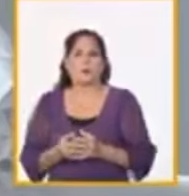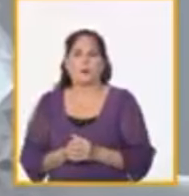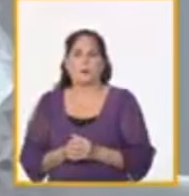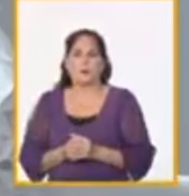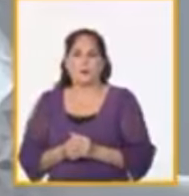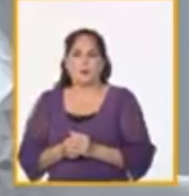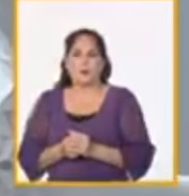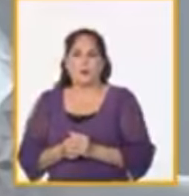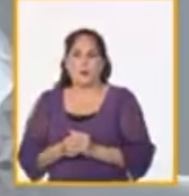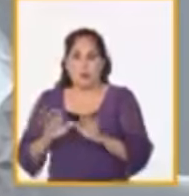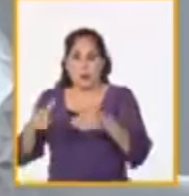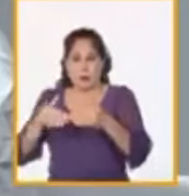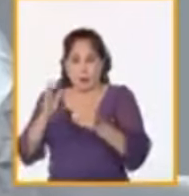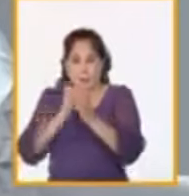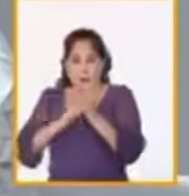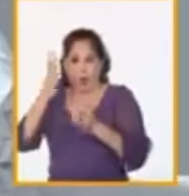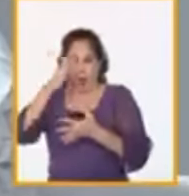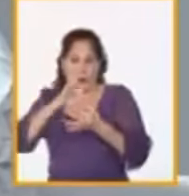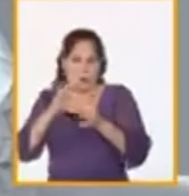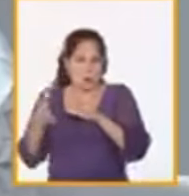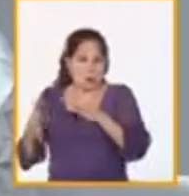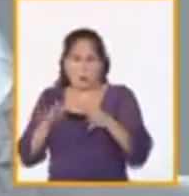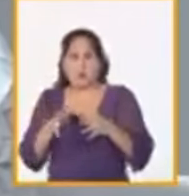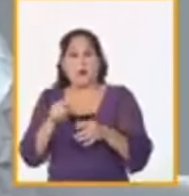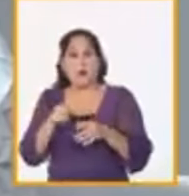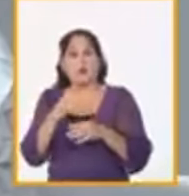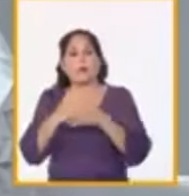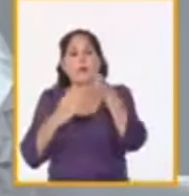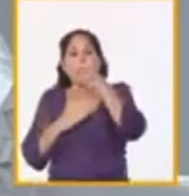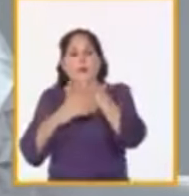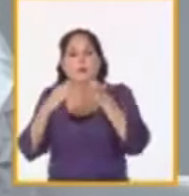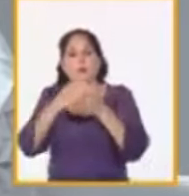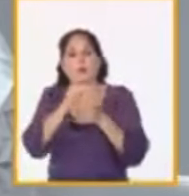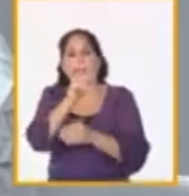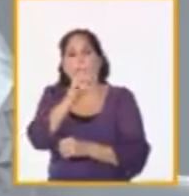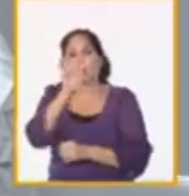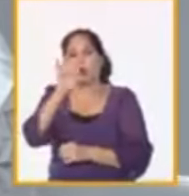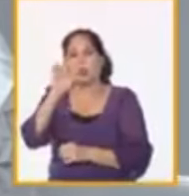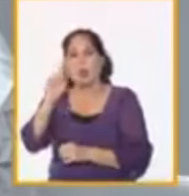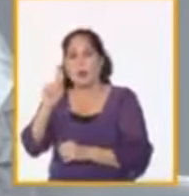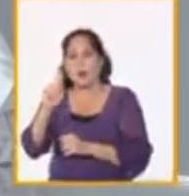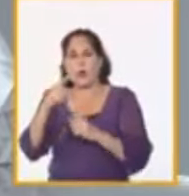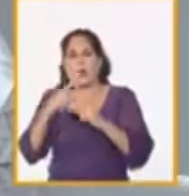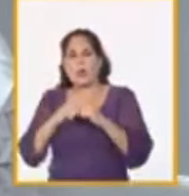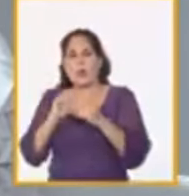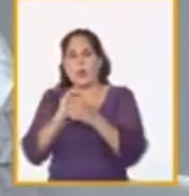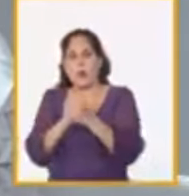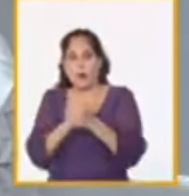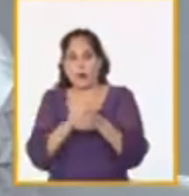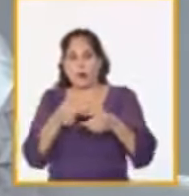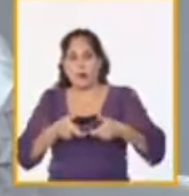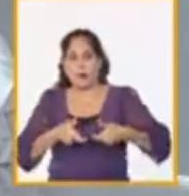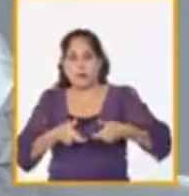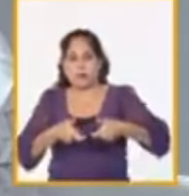el cierre de agosto se han construido 181 kilómetros de conductoras y